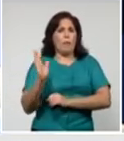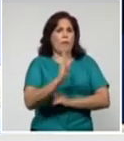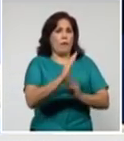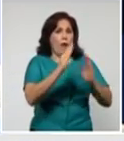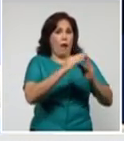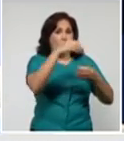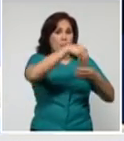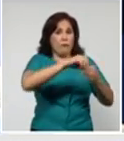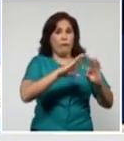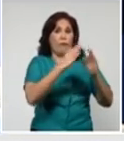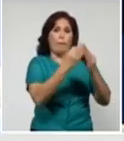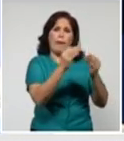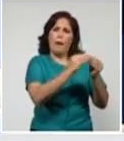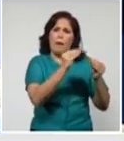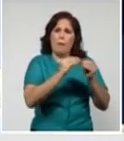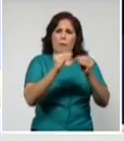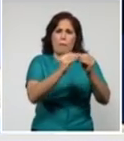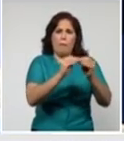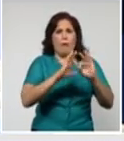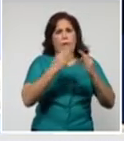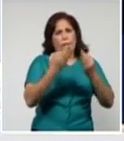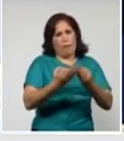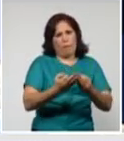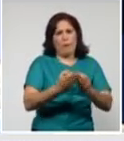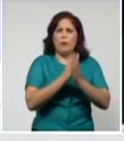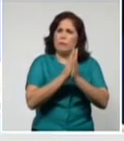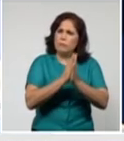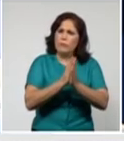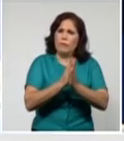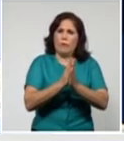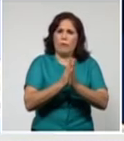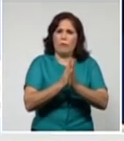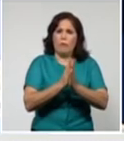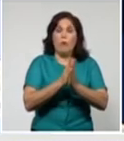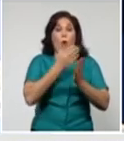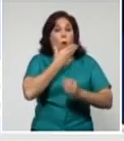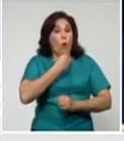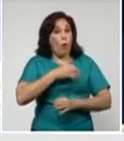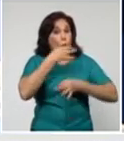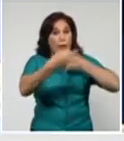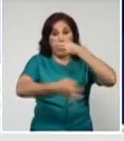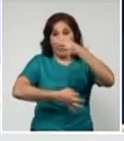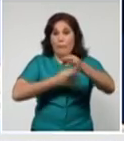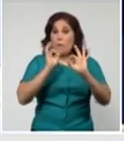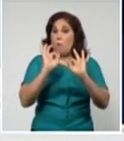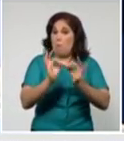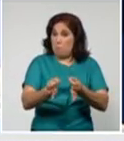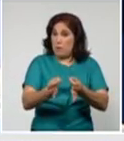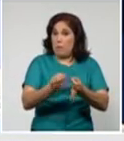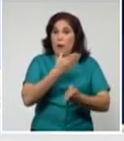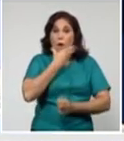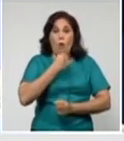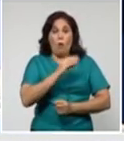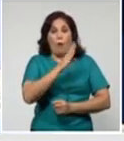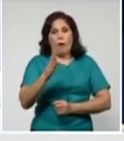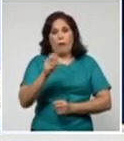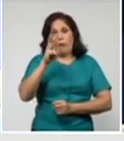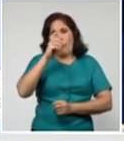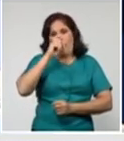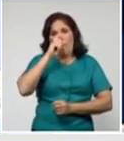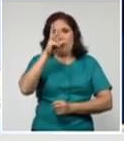pero bueno, la infección. Cuando digo joven, estoy hablando hasta 39 años de